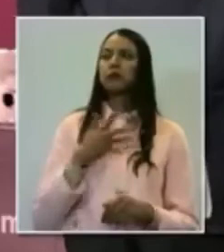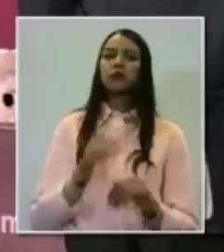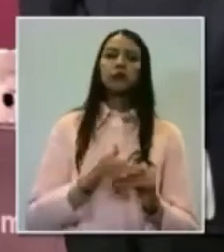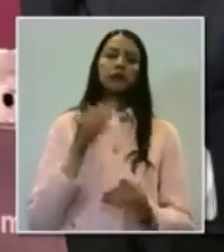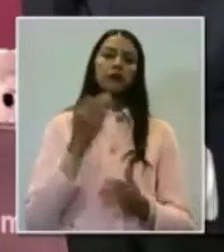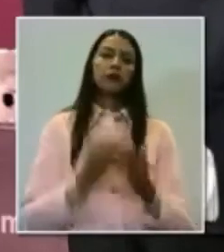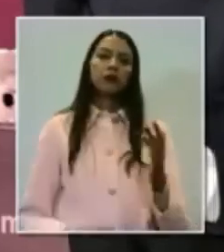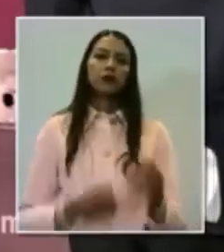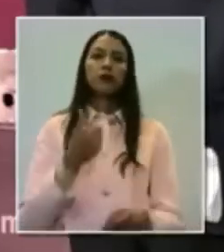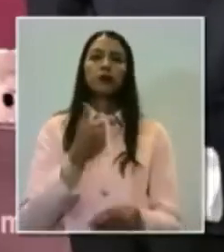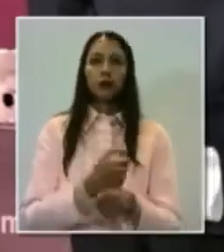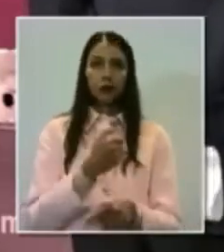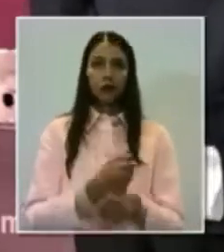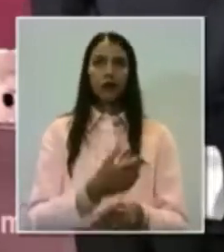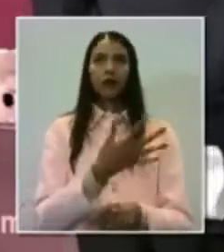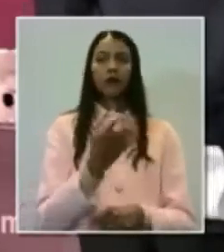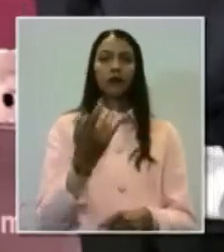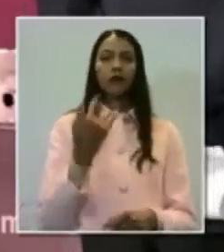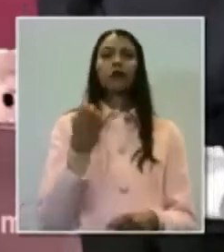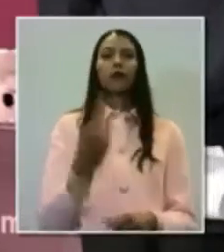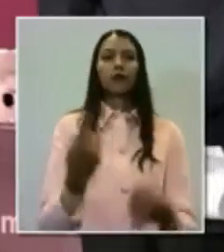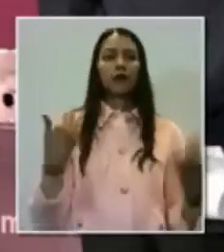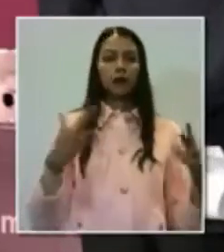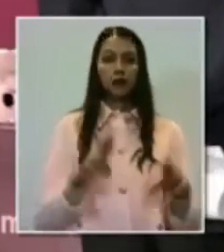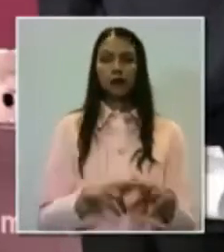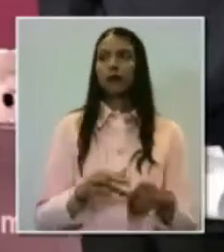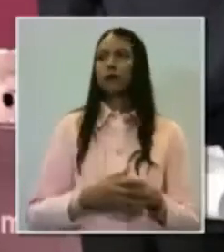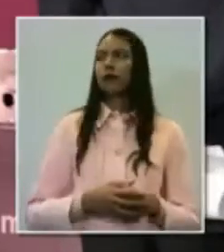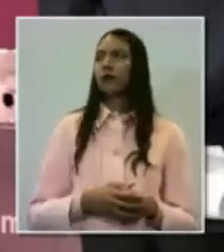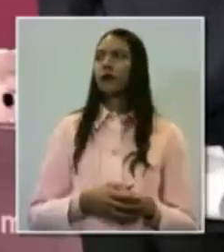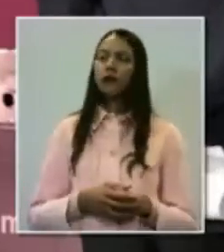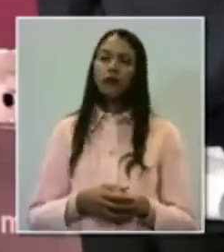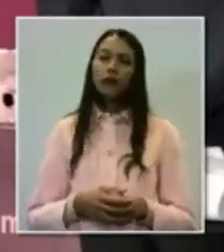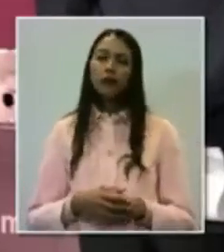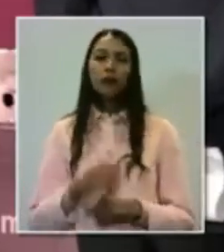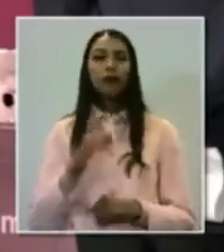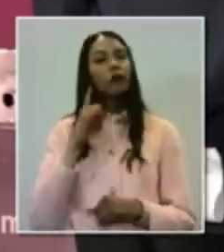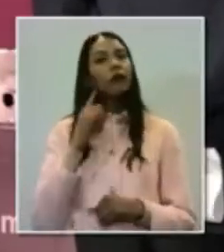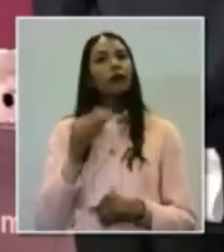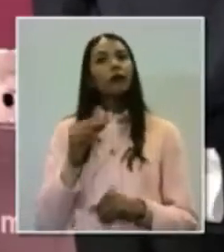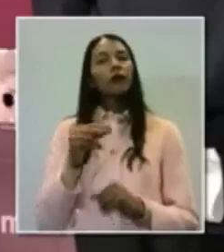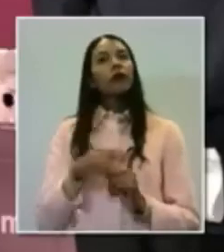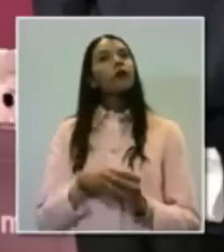más faltantes en primaria, 551 maestros.